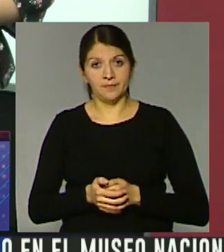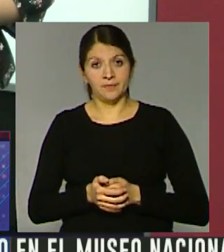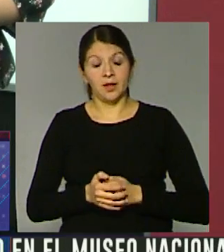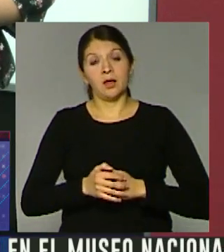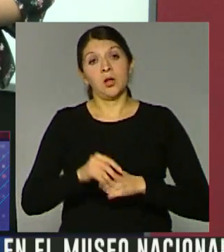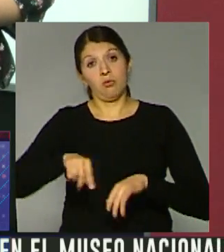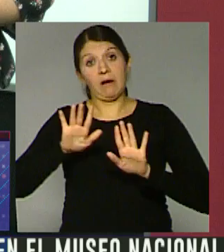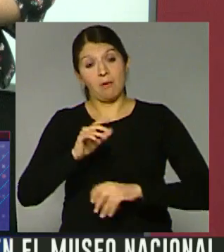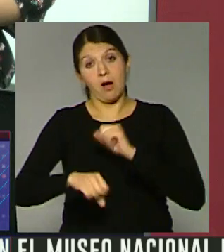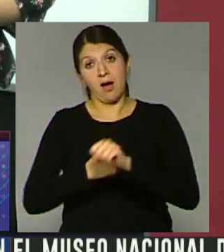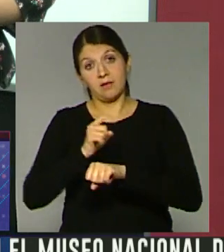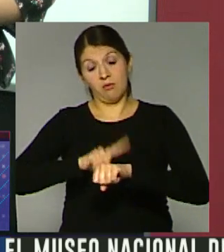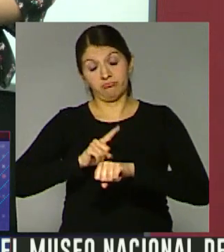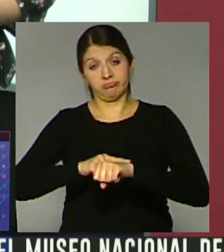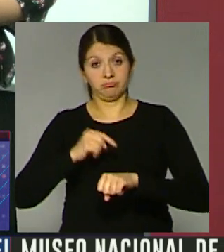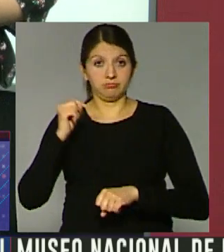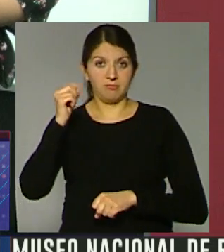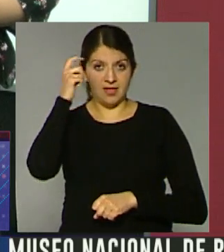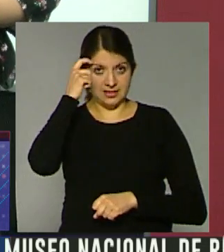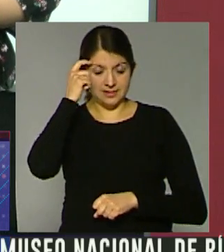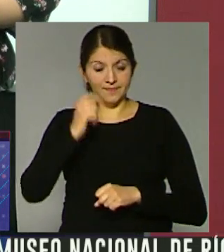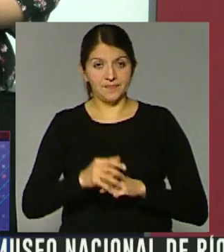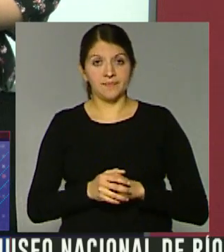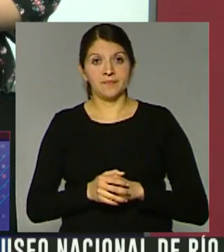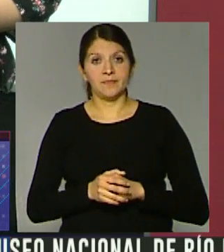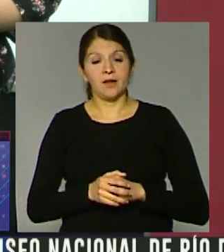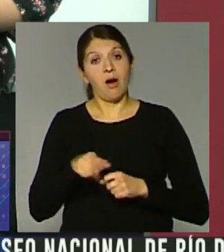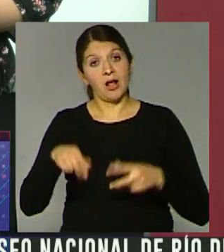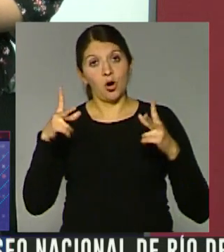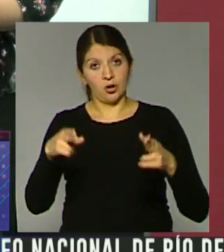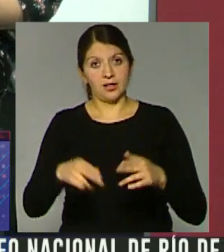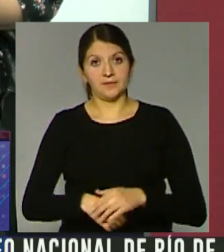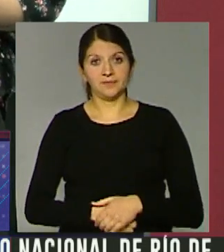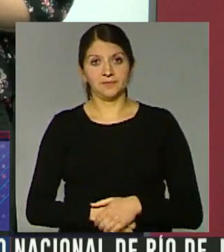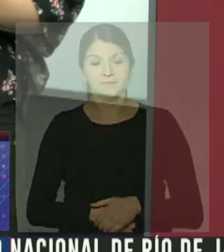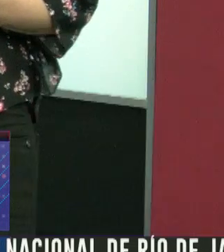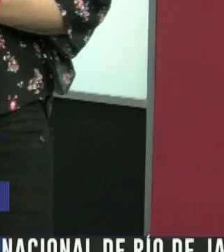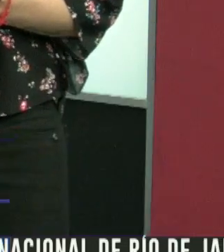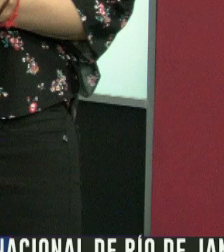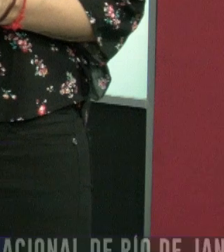las 22. Nos queda un buen rato para llegar al final del noticiero. Nos vamos a una pausa y ya volvemos.